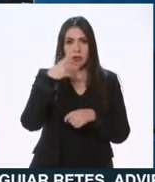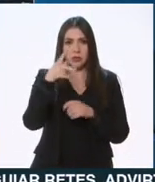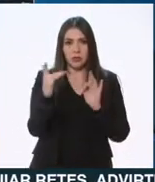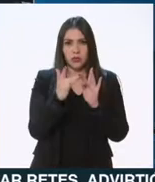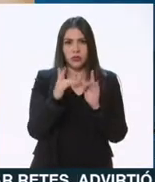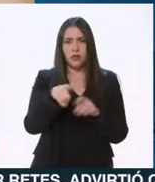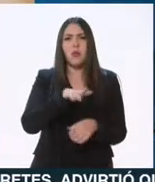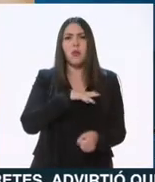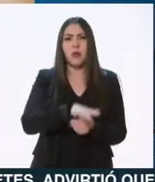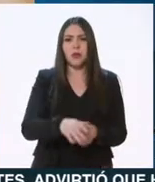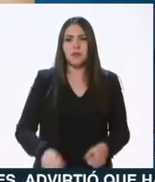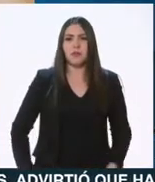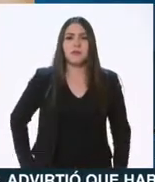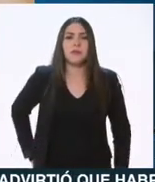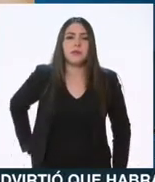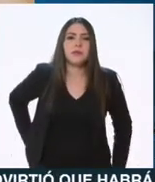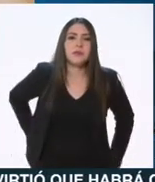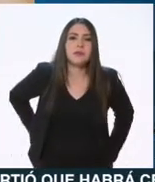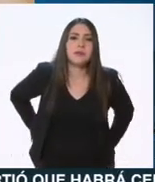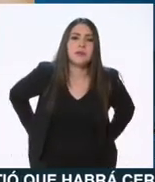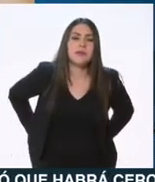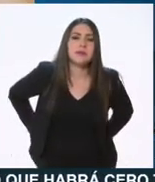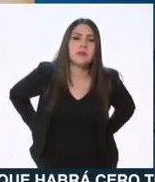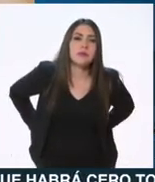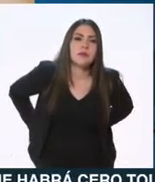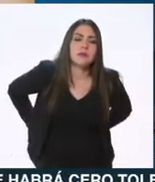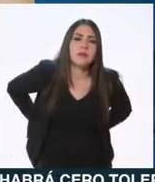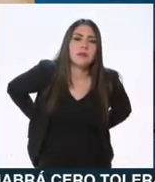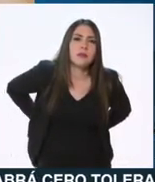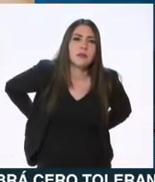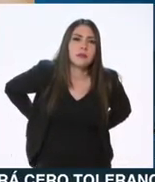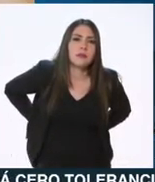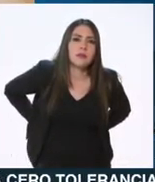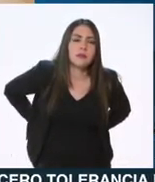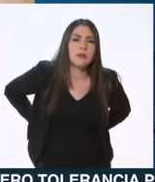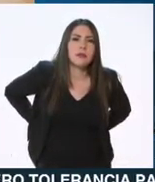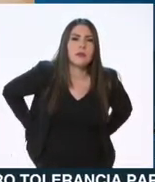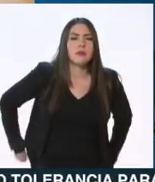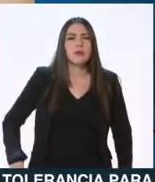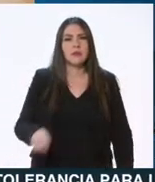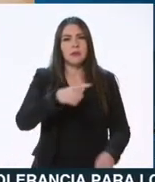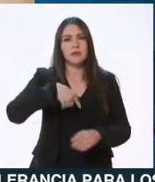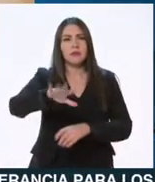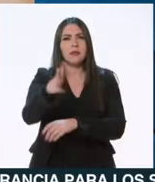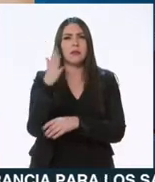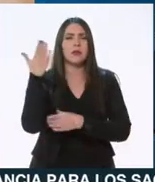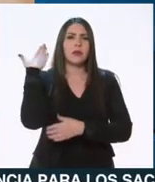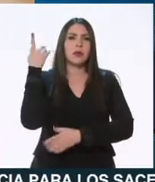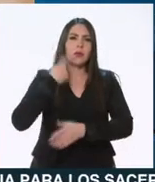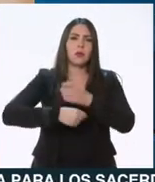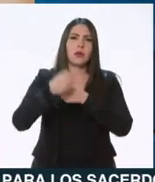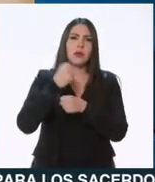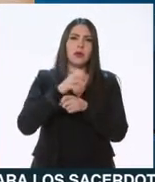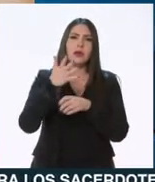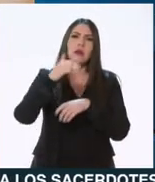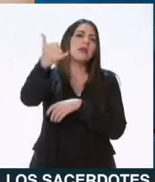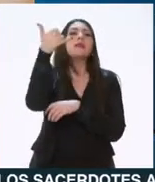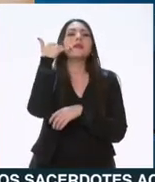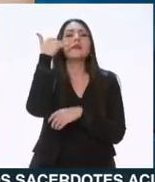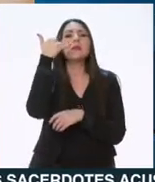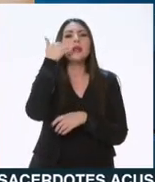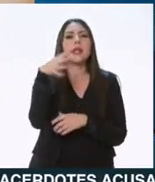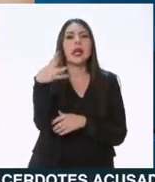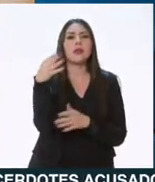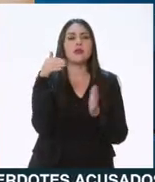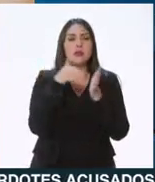interactuando, ¿cuál es? Bueno, nosotros en esta unidad tan solo el año pasado atendimos cerca de 14,000 llamadas. Estas 14,000 llamadas no